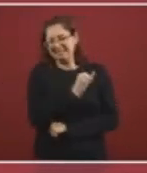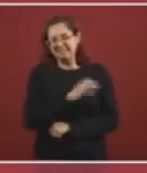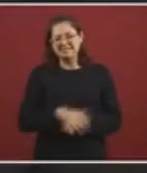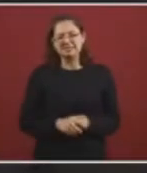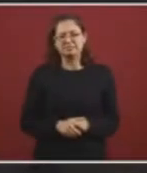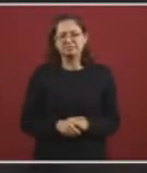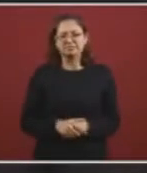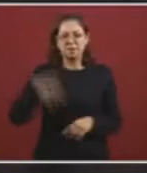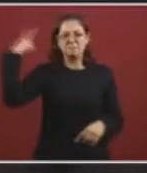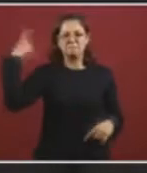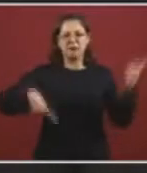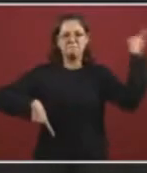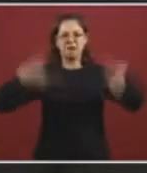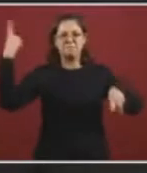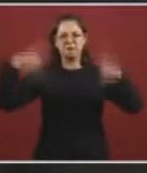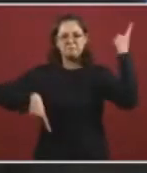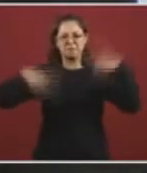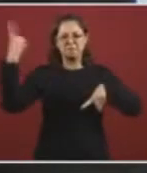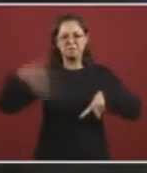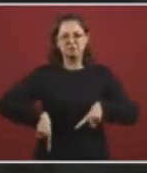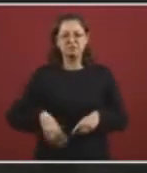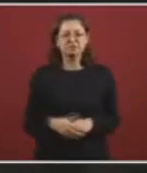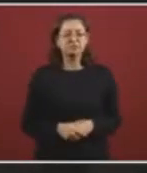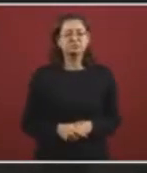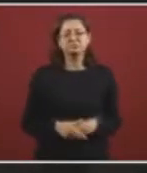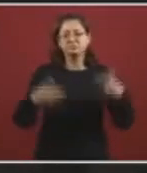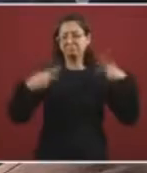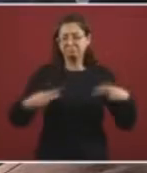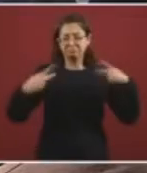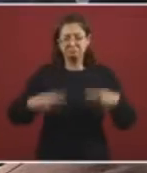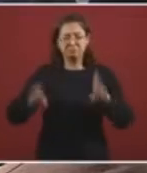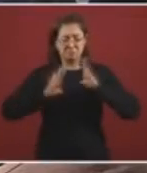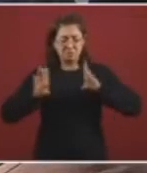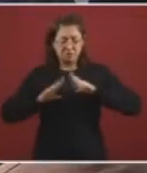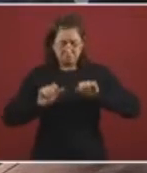de los que daban las órdenes, no de los que iban al terreno,